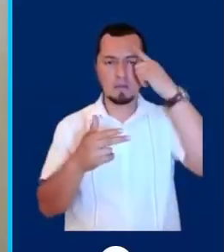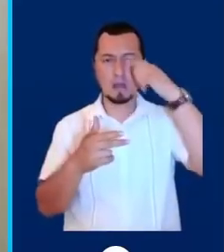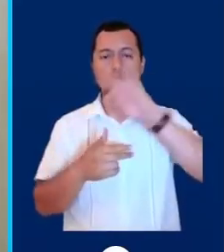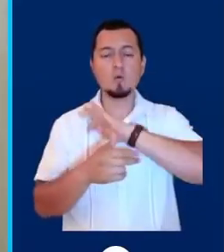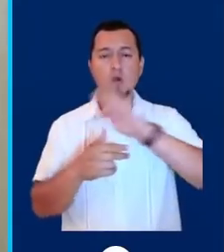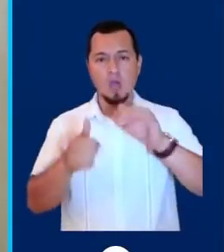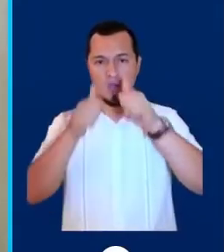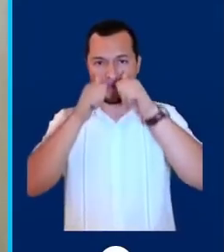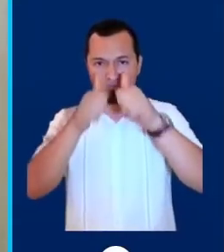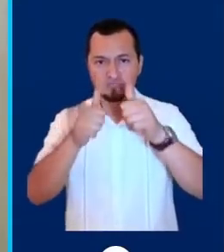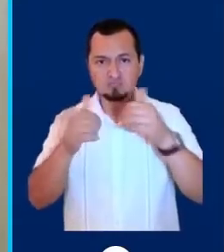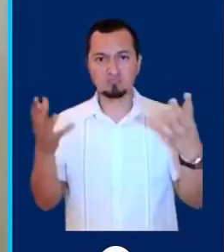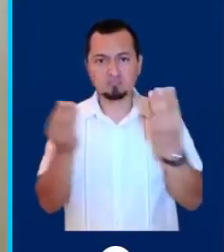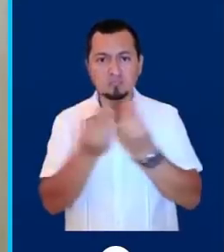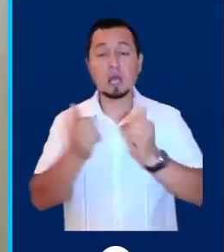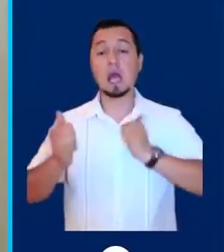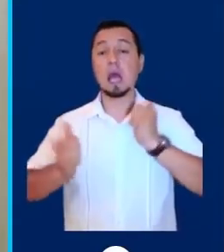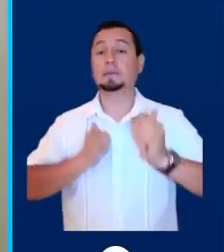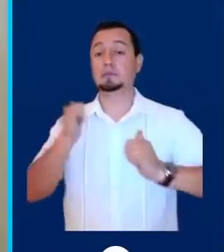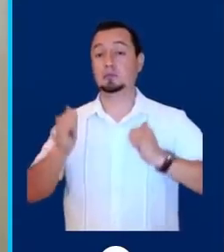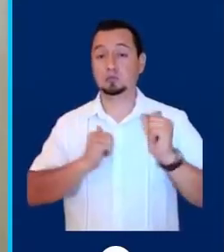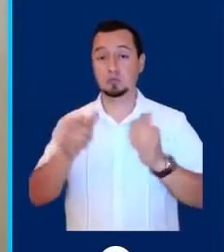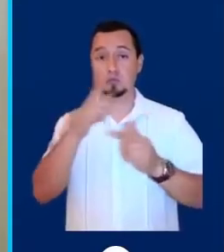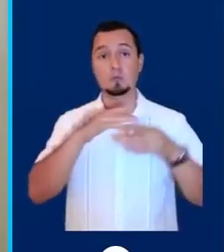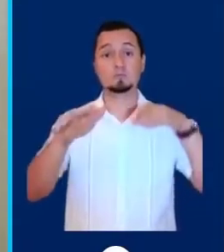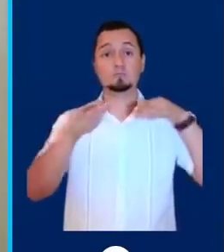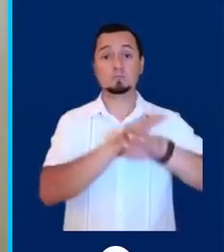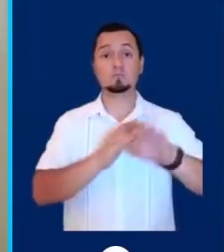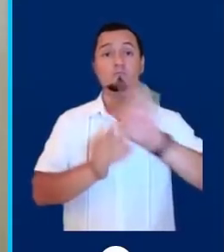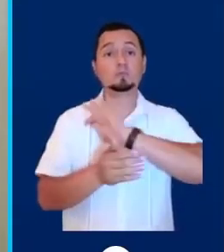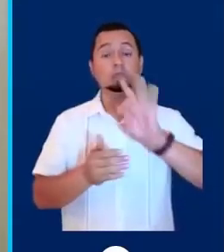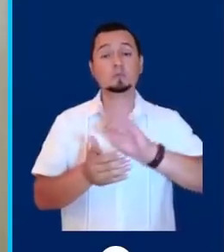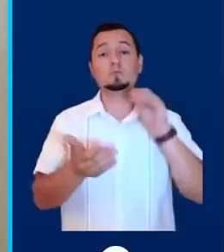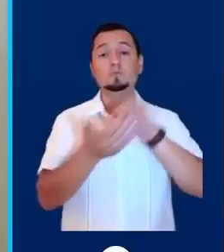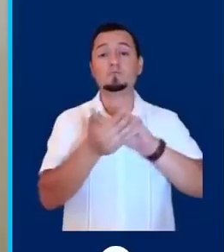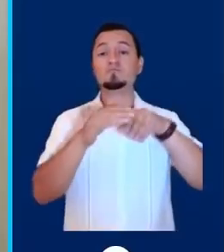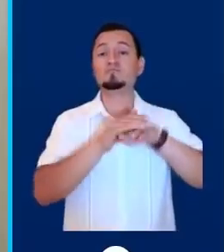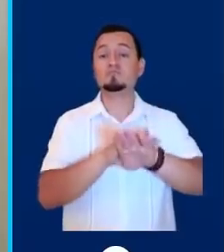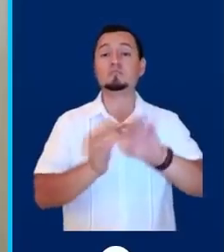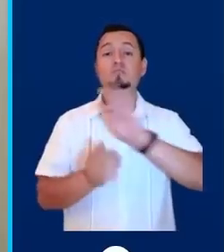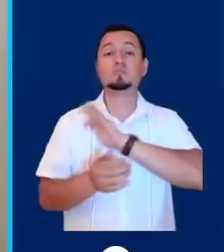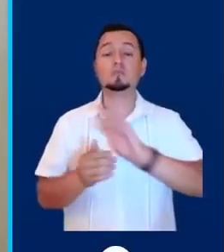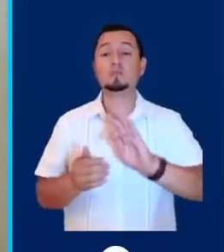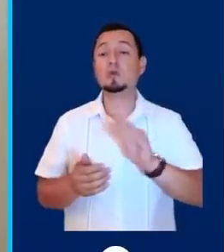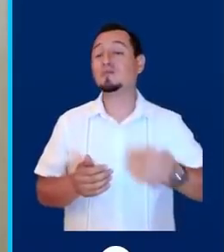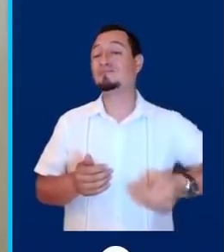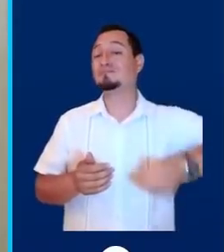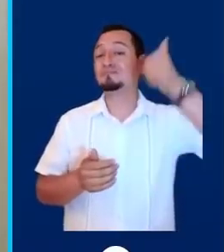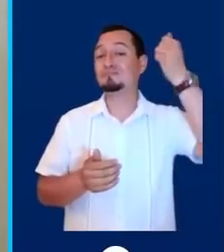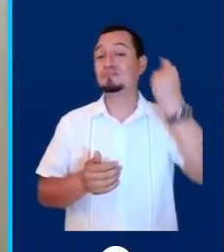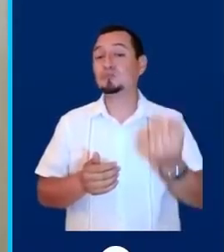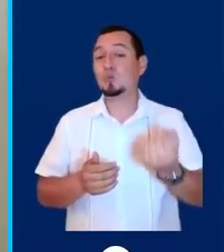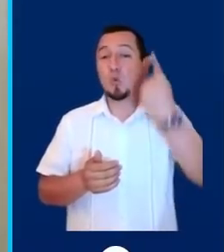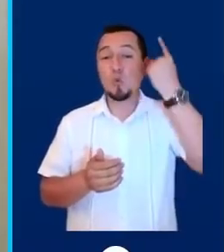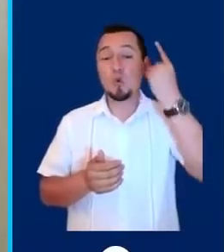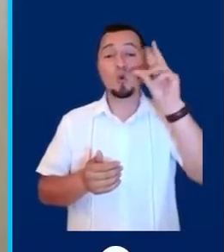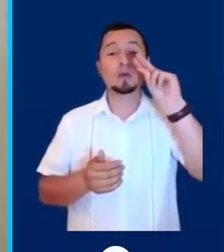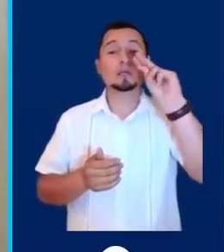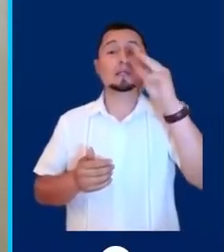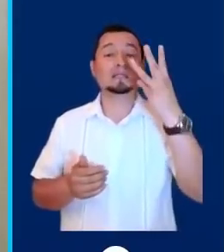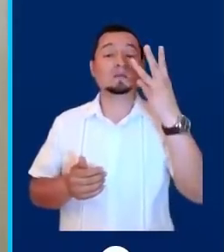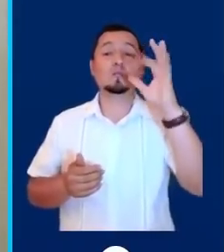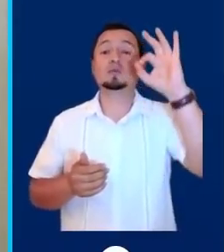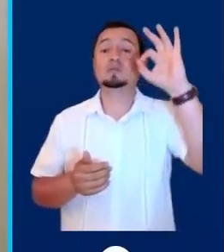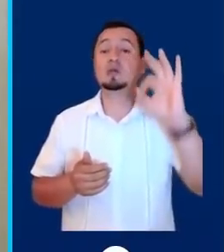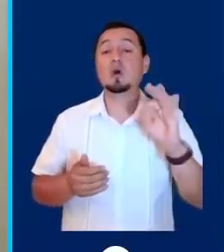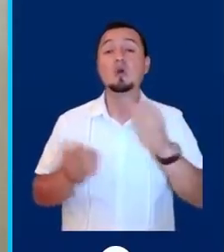la atención a inscripciones. Como muchos recordarán, el proceso de inscripciones inéditamente en Jalisco se hizo en un